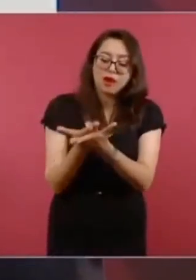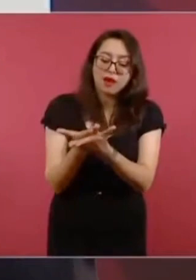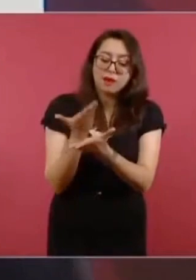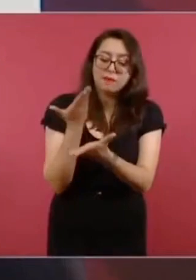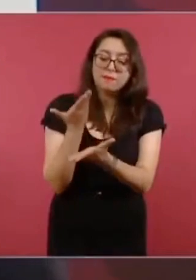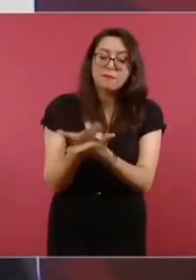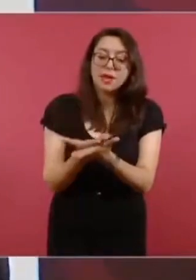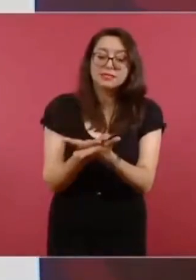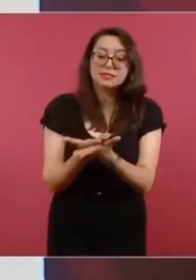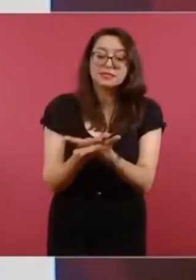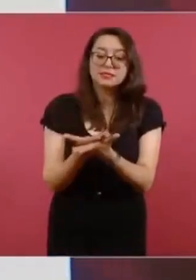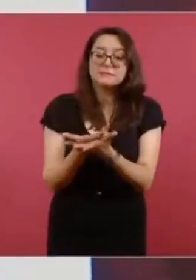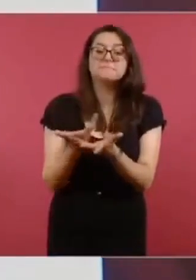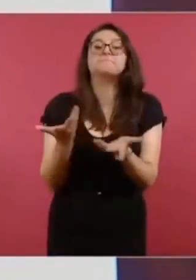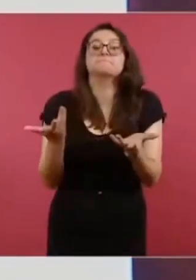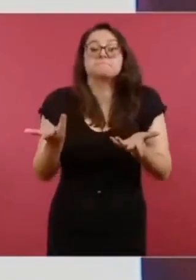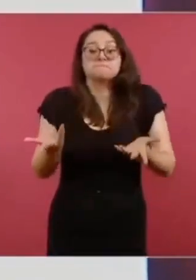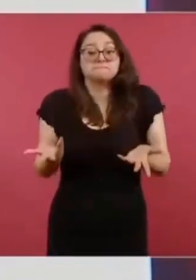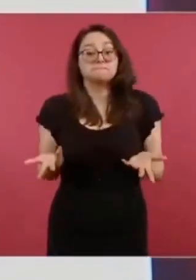¿Dónde?